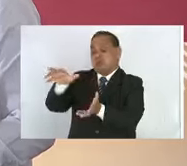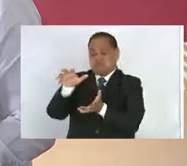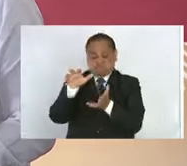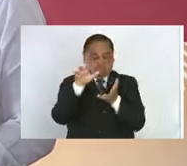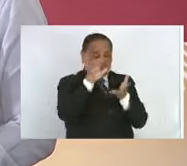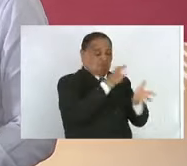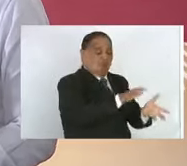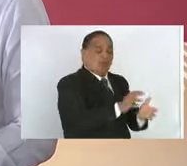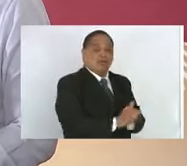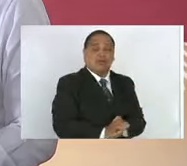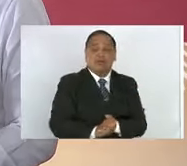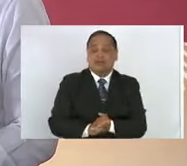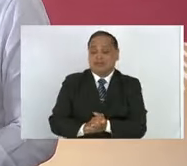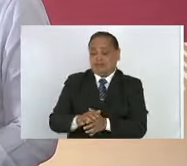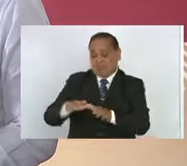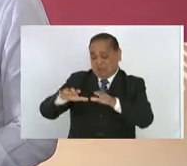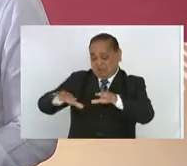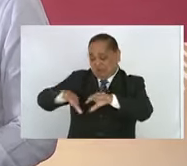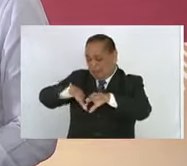las minas,